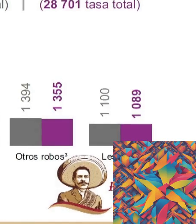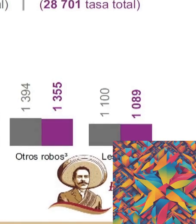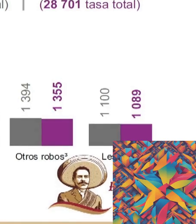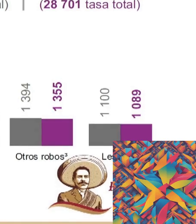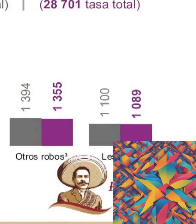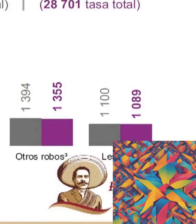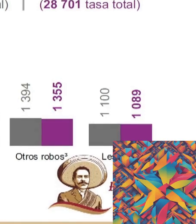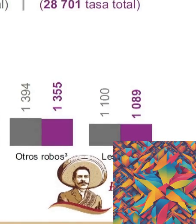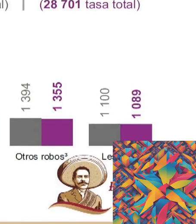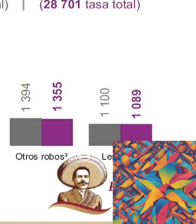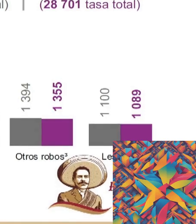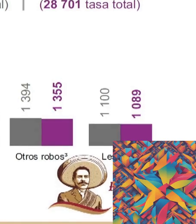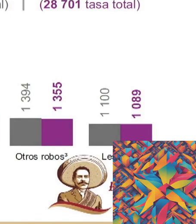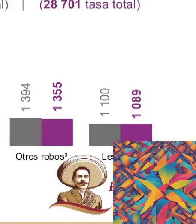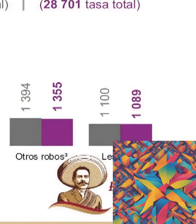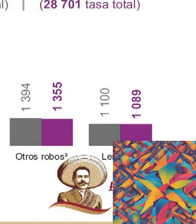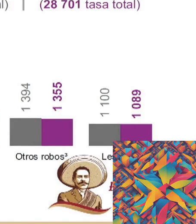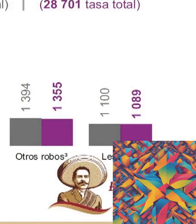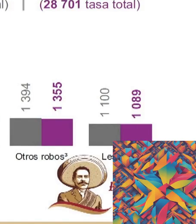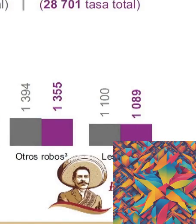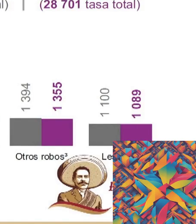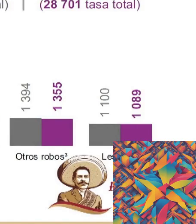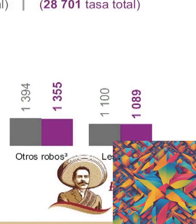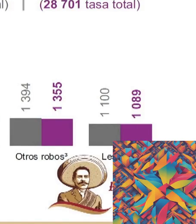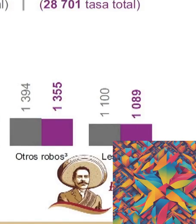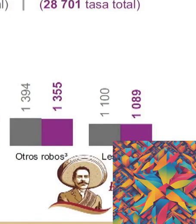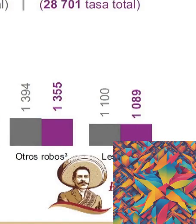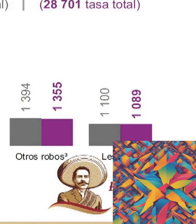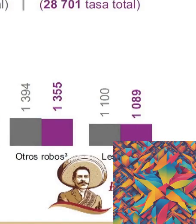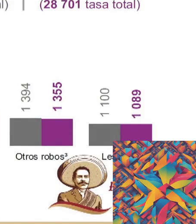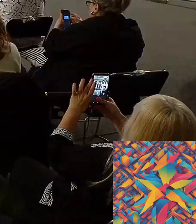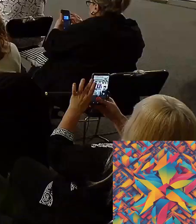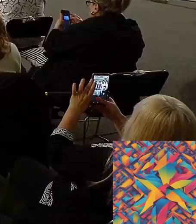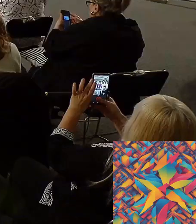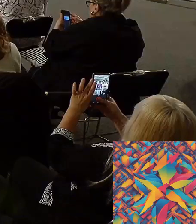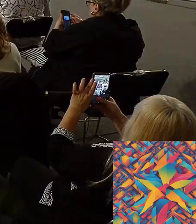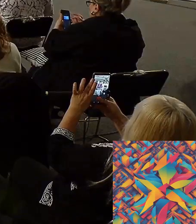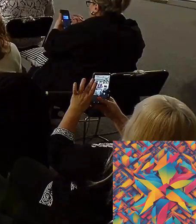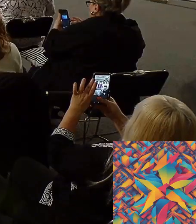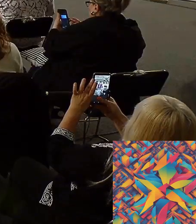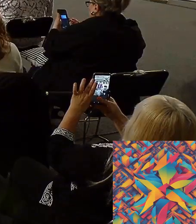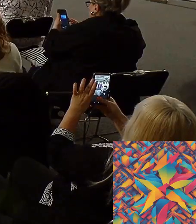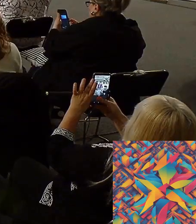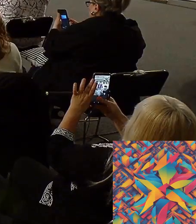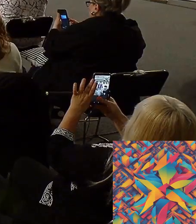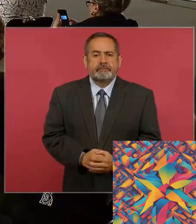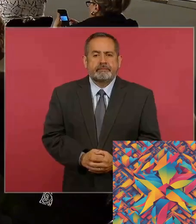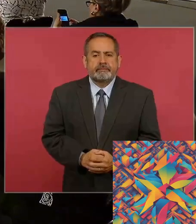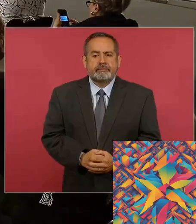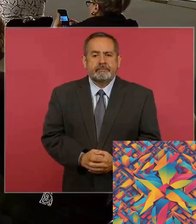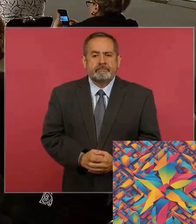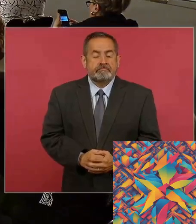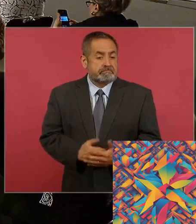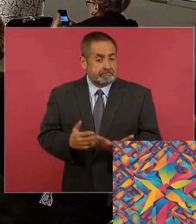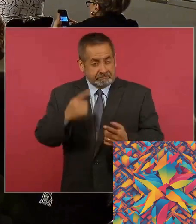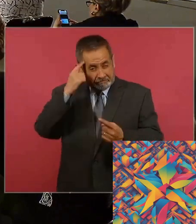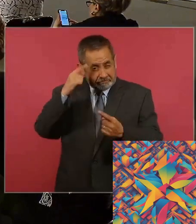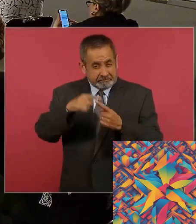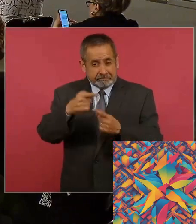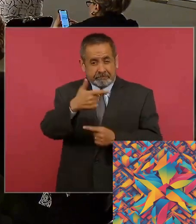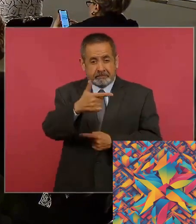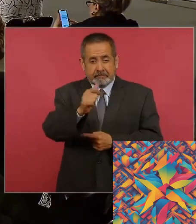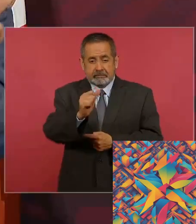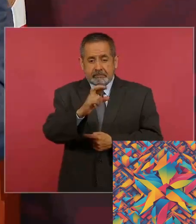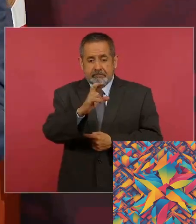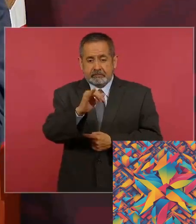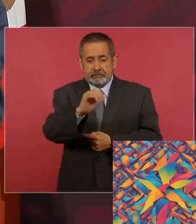convertirse en reservas naturales, incluyendo áreas costeras para evitar la privatización de nuestras playas. En resumen, esta